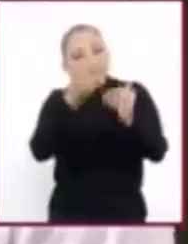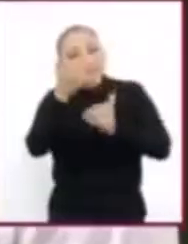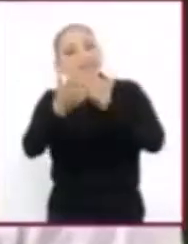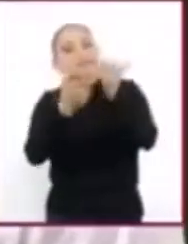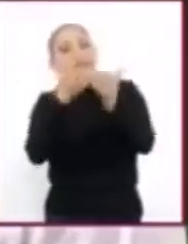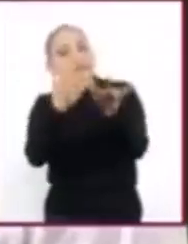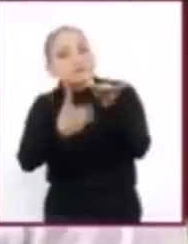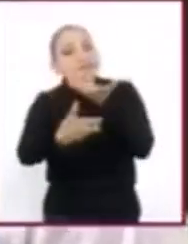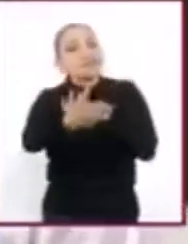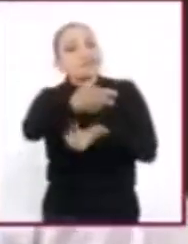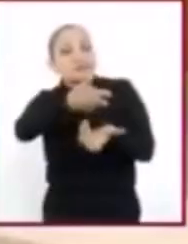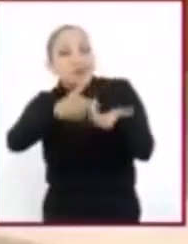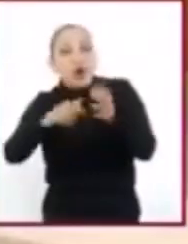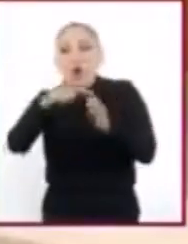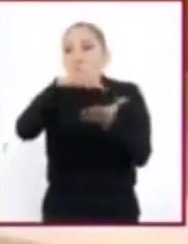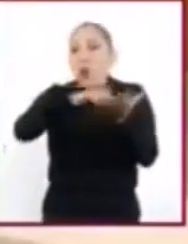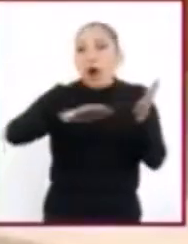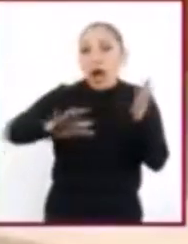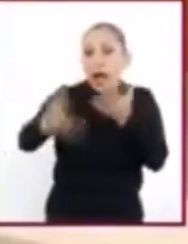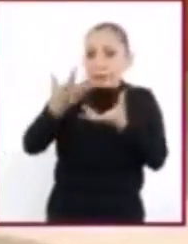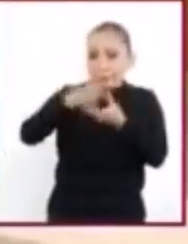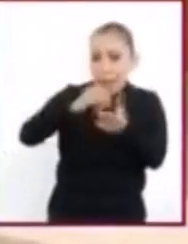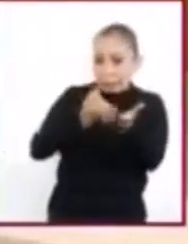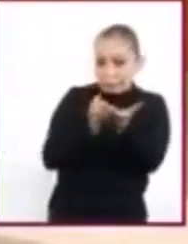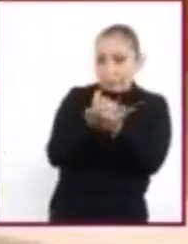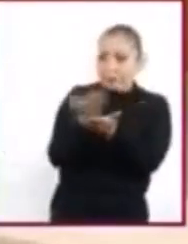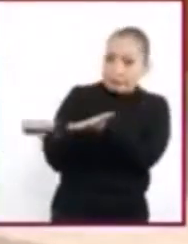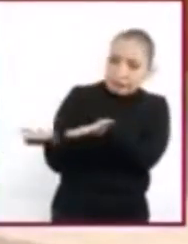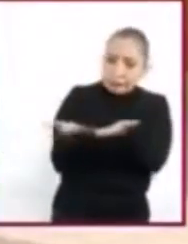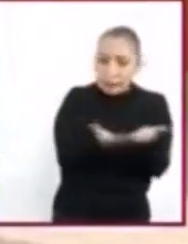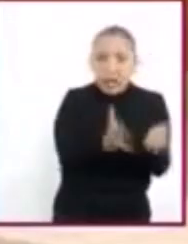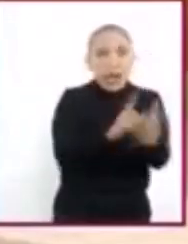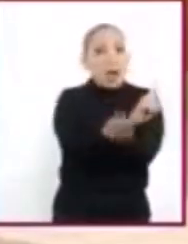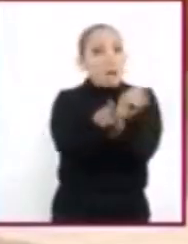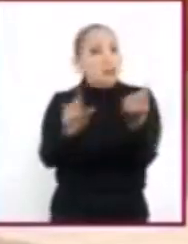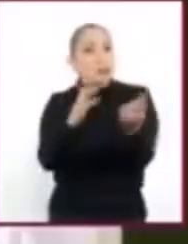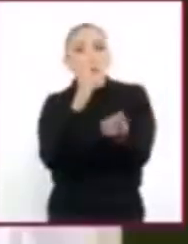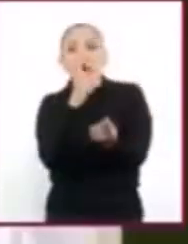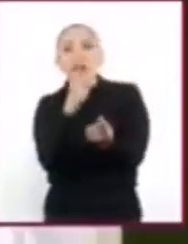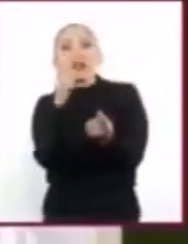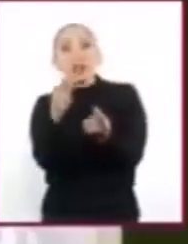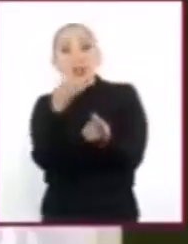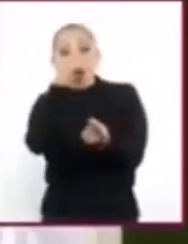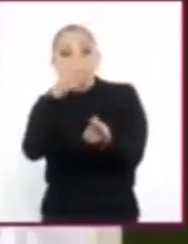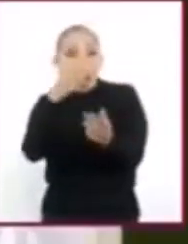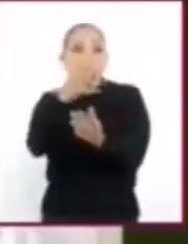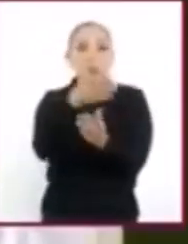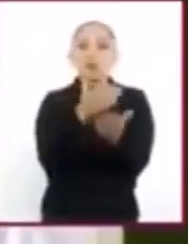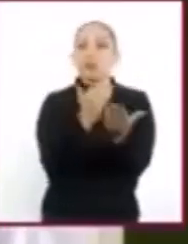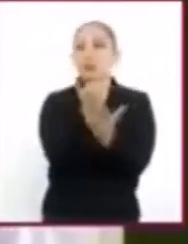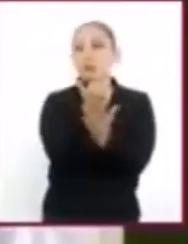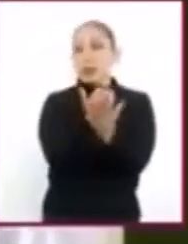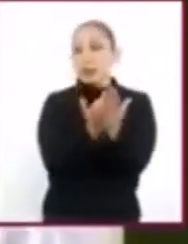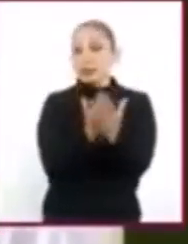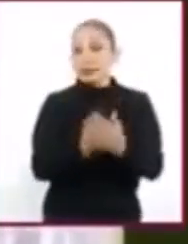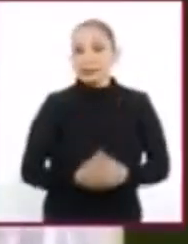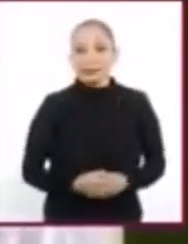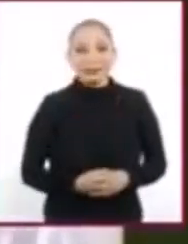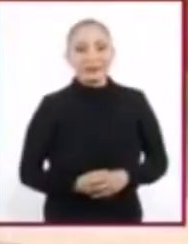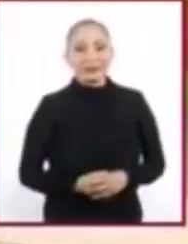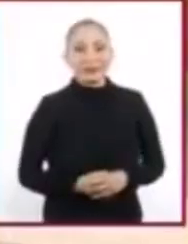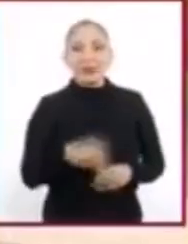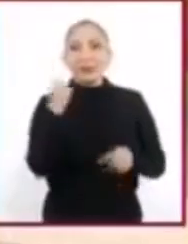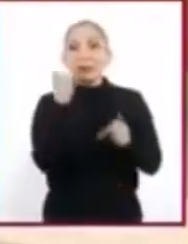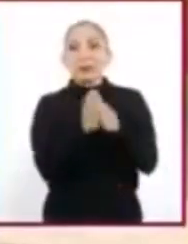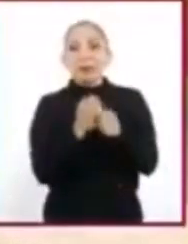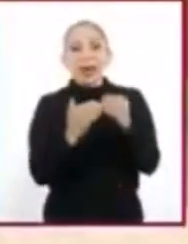los otros, a través de espacios inclusivos y democráticos, la convivencia mejora y las agresiones disminuyen. El